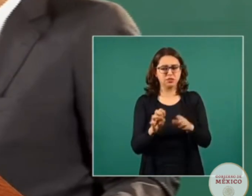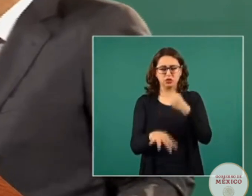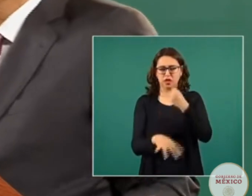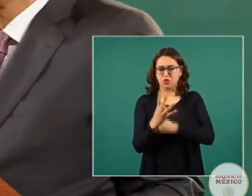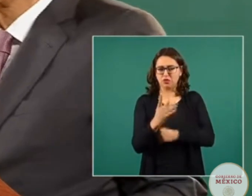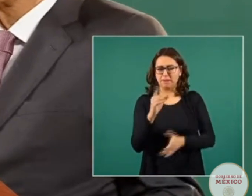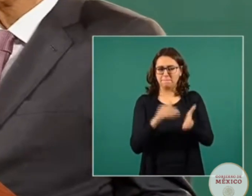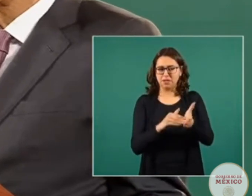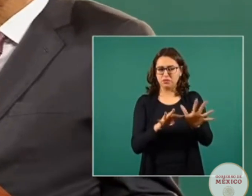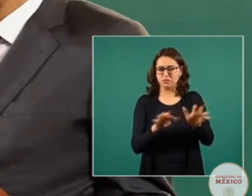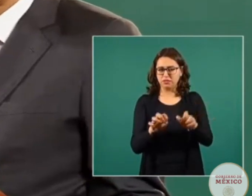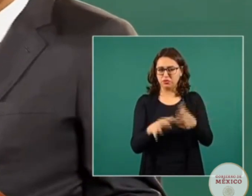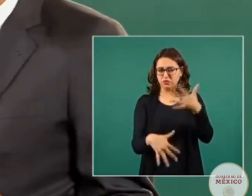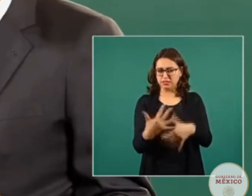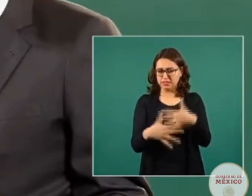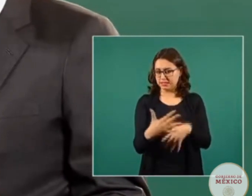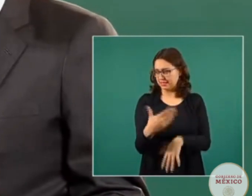poco,